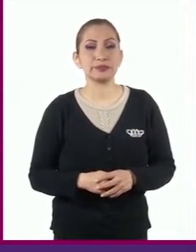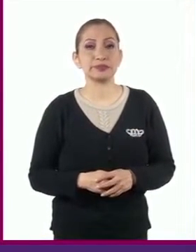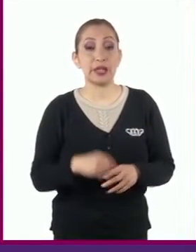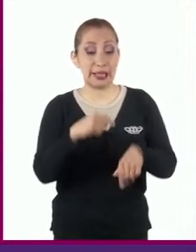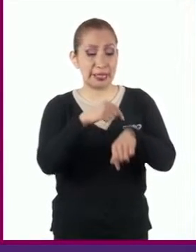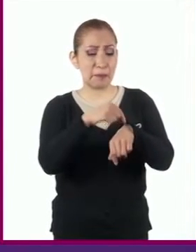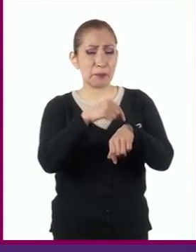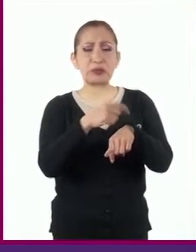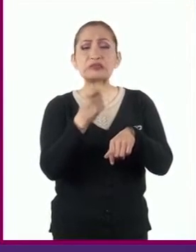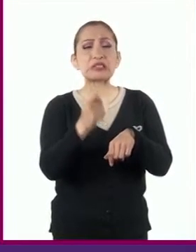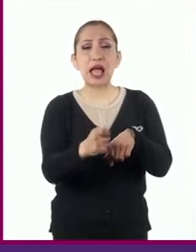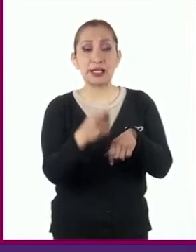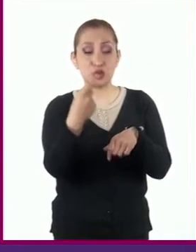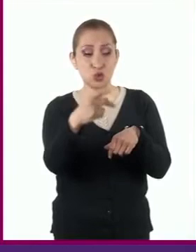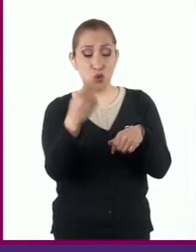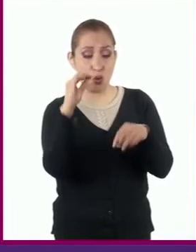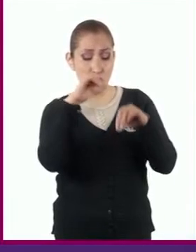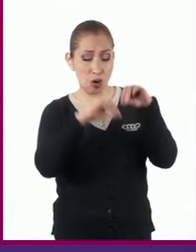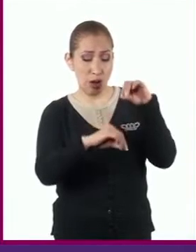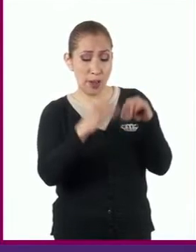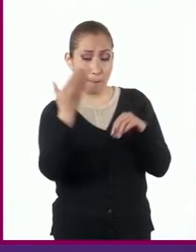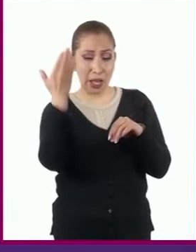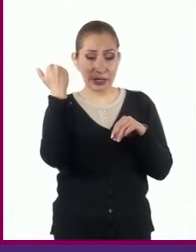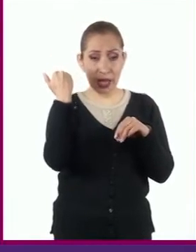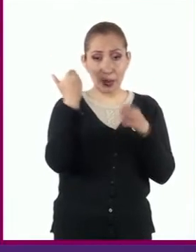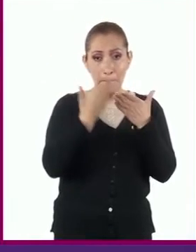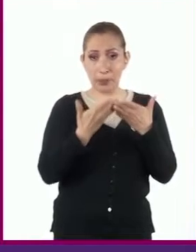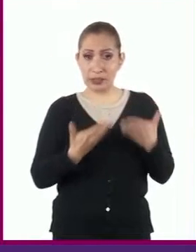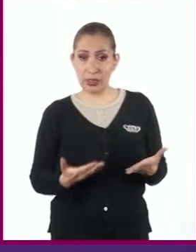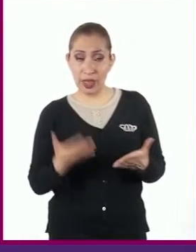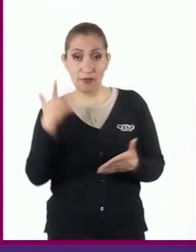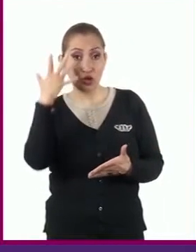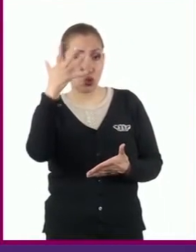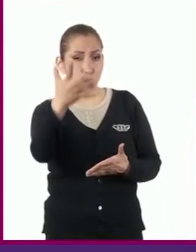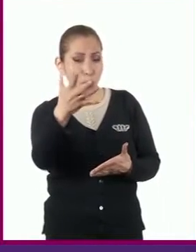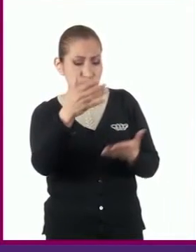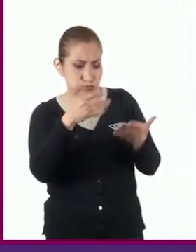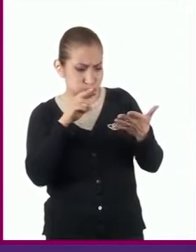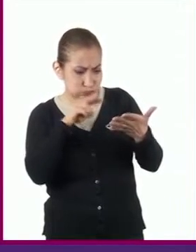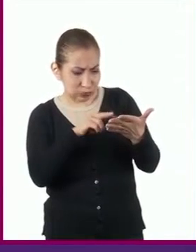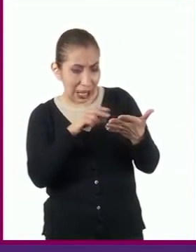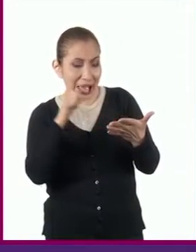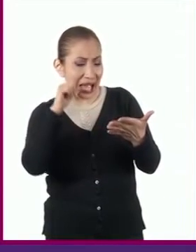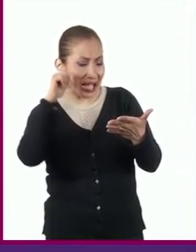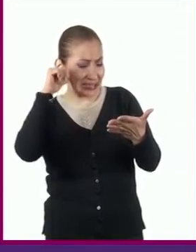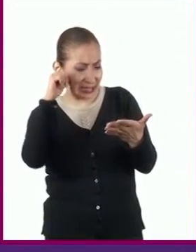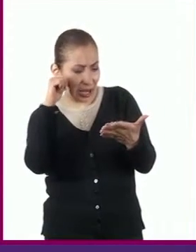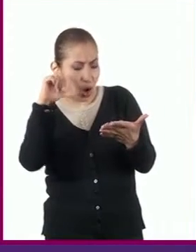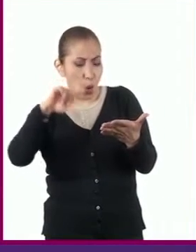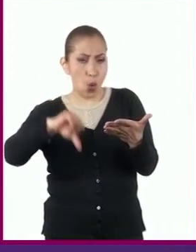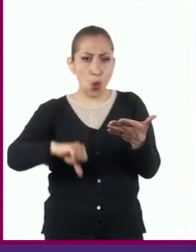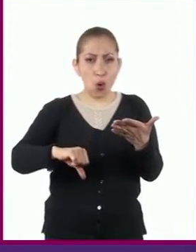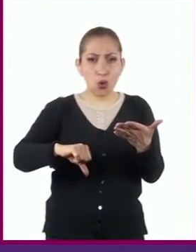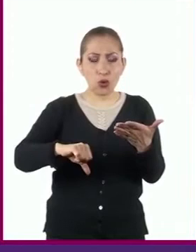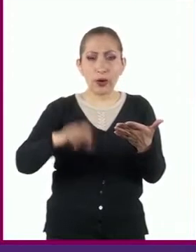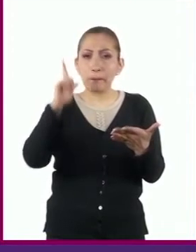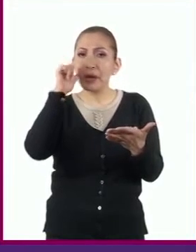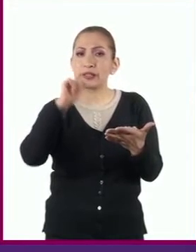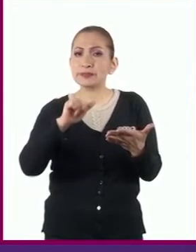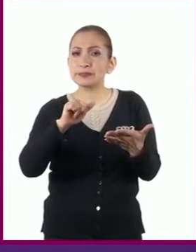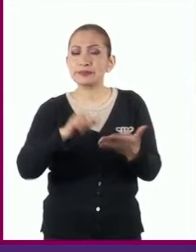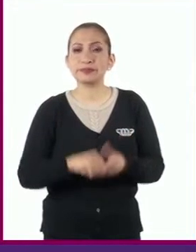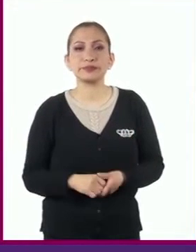El tiempo en sus conjugaciones de pasado, presente y futuro. Ayer, hoy,